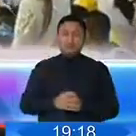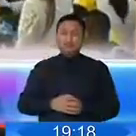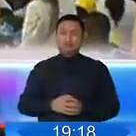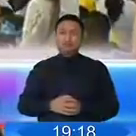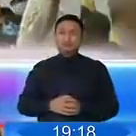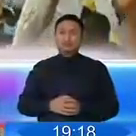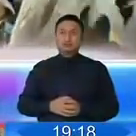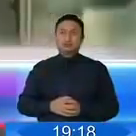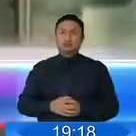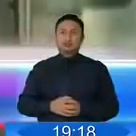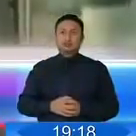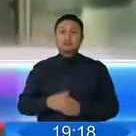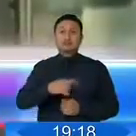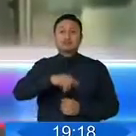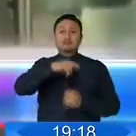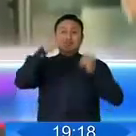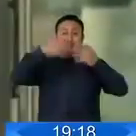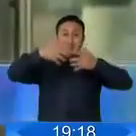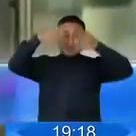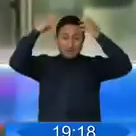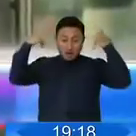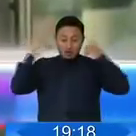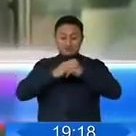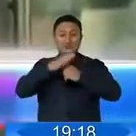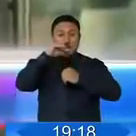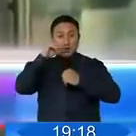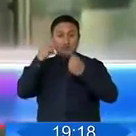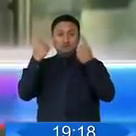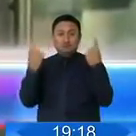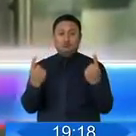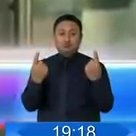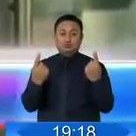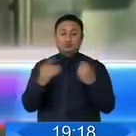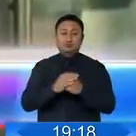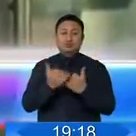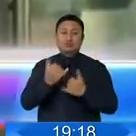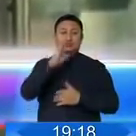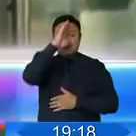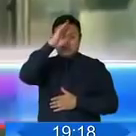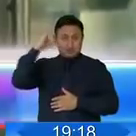León, y Nebot es Nebot, y Cintia,